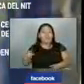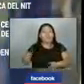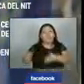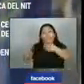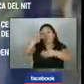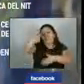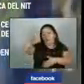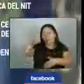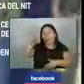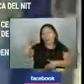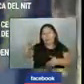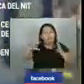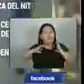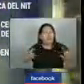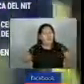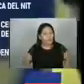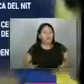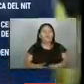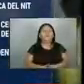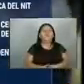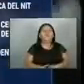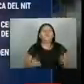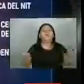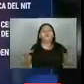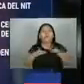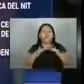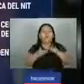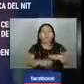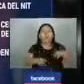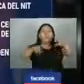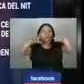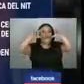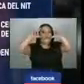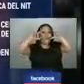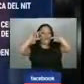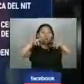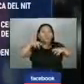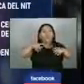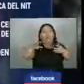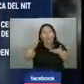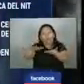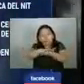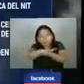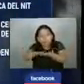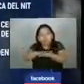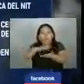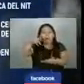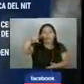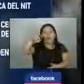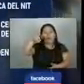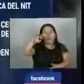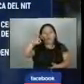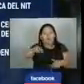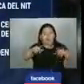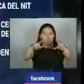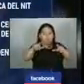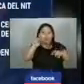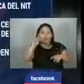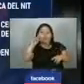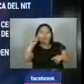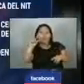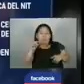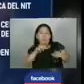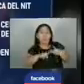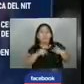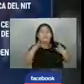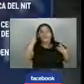instituciones de salud pública. También debe presentar la foto, PDF o la representación gráfica del NID, un documento que